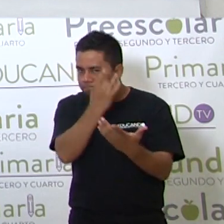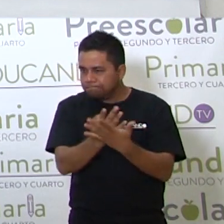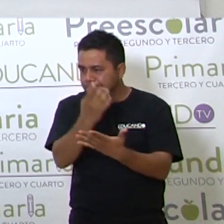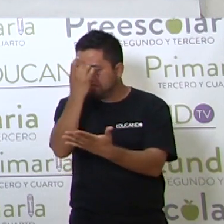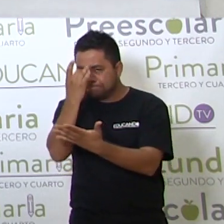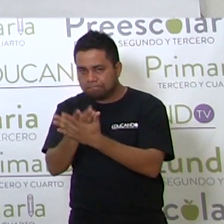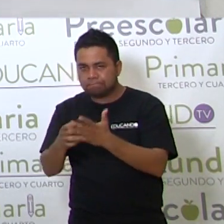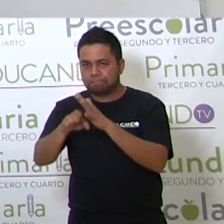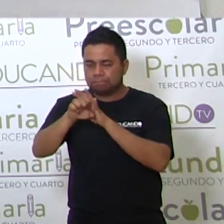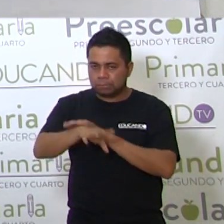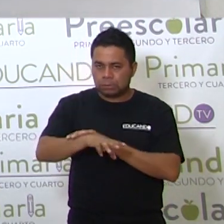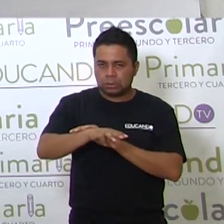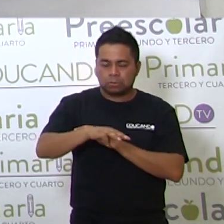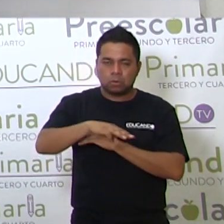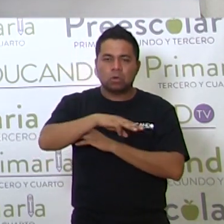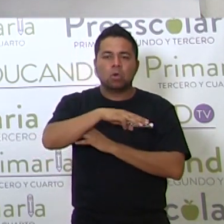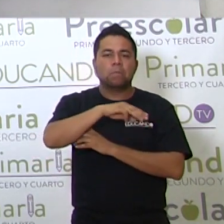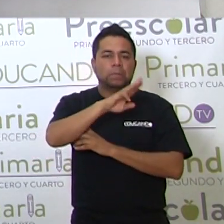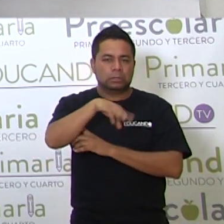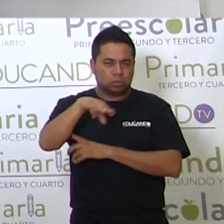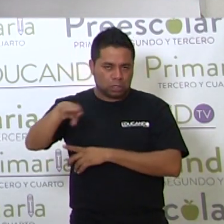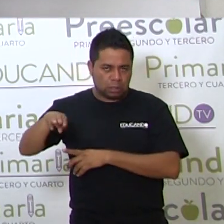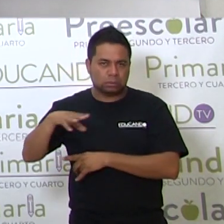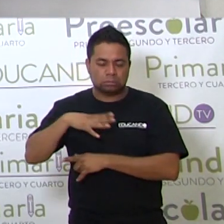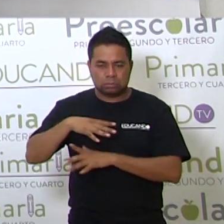ellas Michoacán.